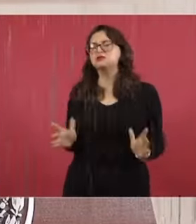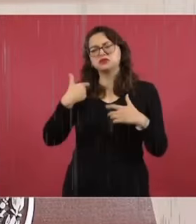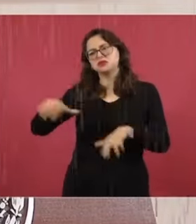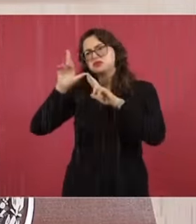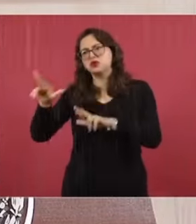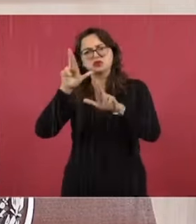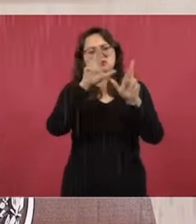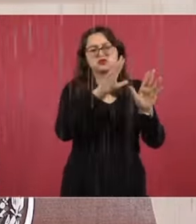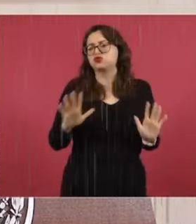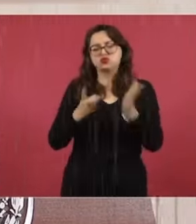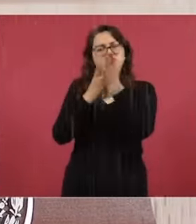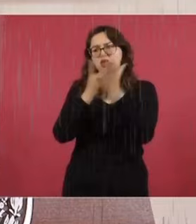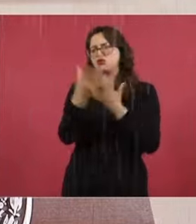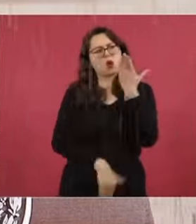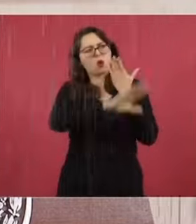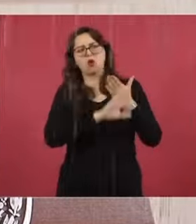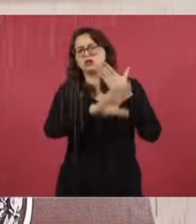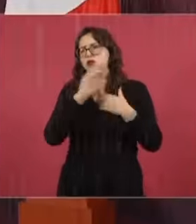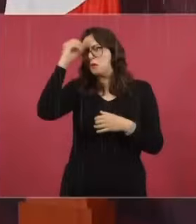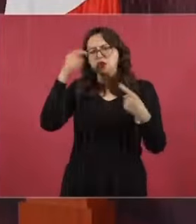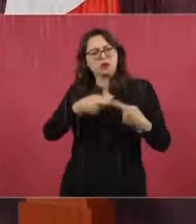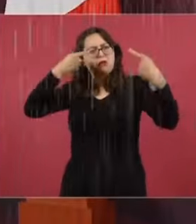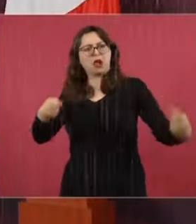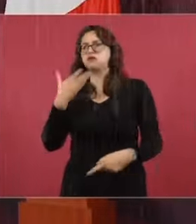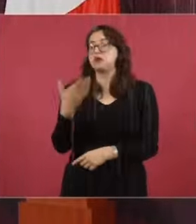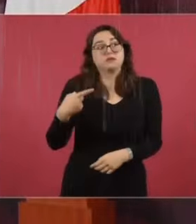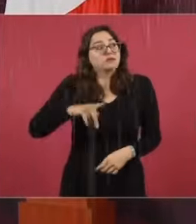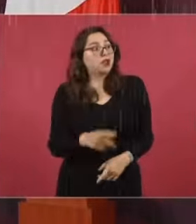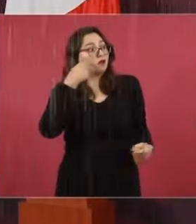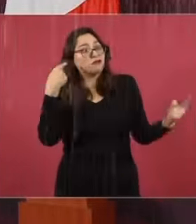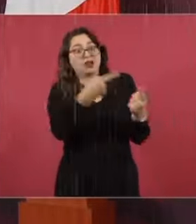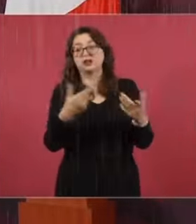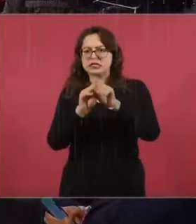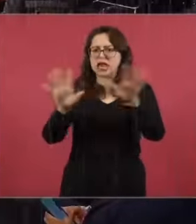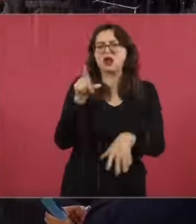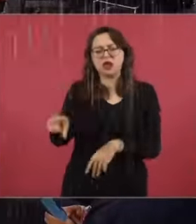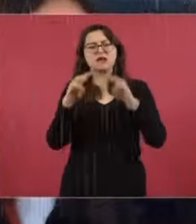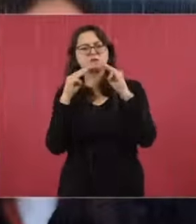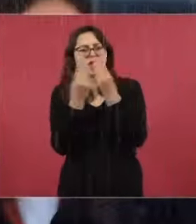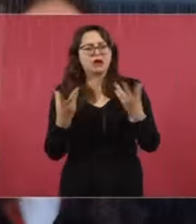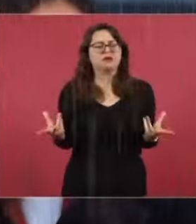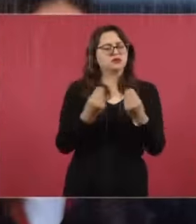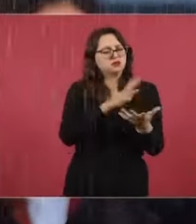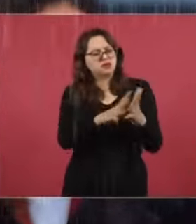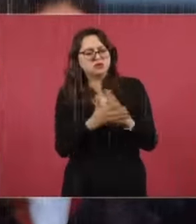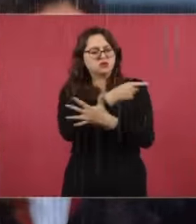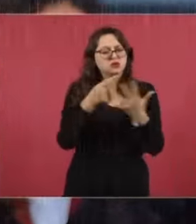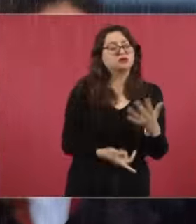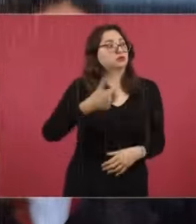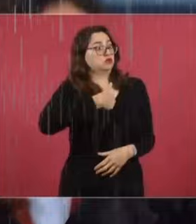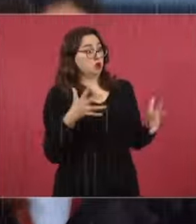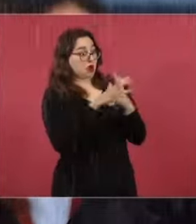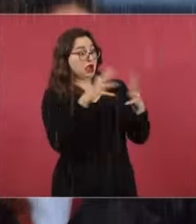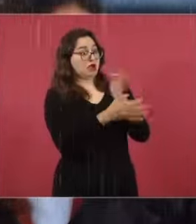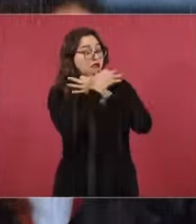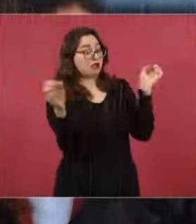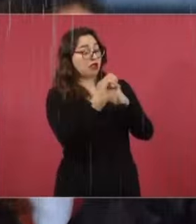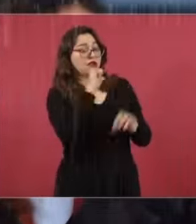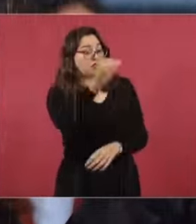contra Y que además tien todo su derecho a disentir Pero esto son hechos este señor yo no he declarado ninguna